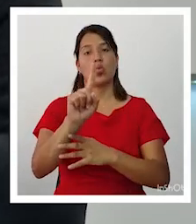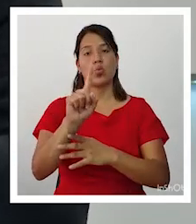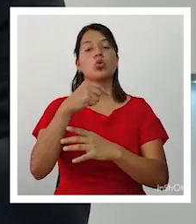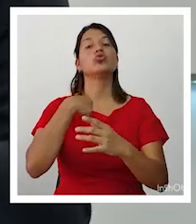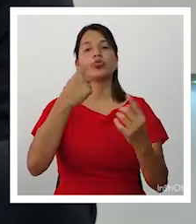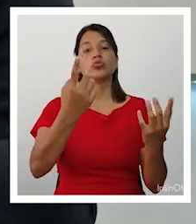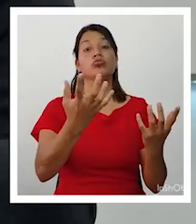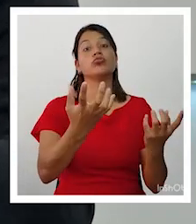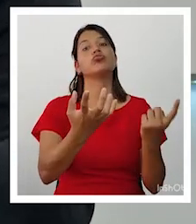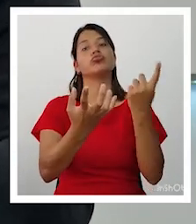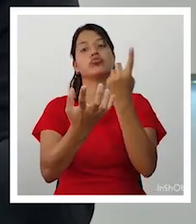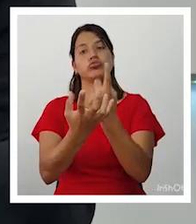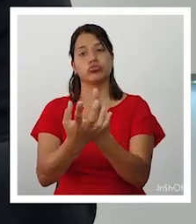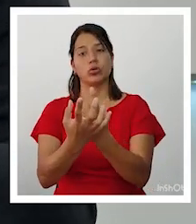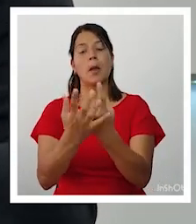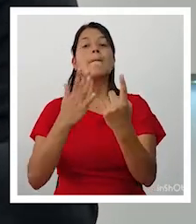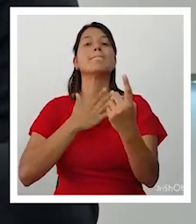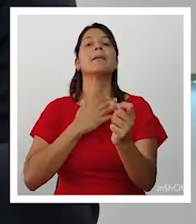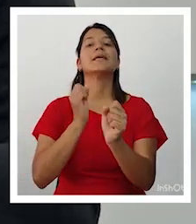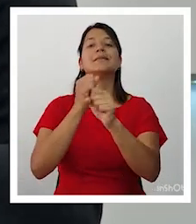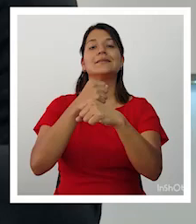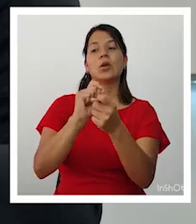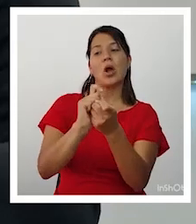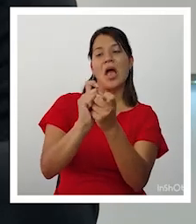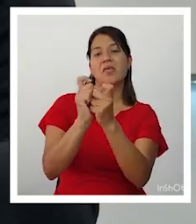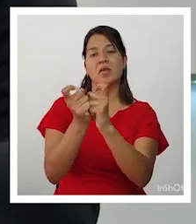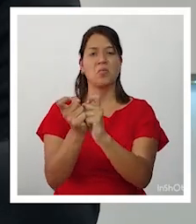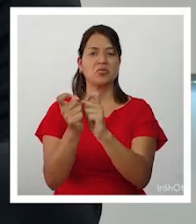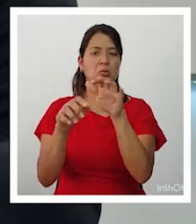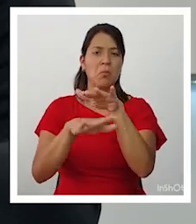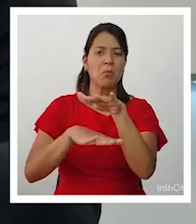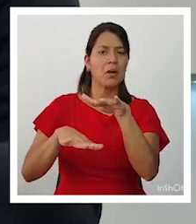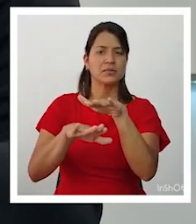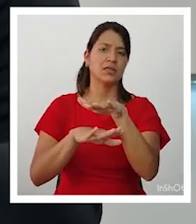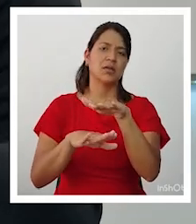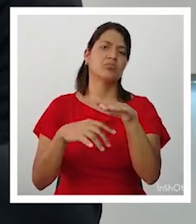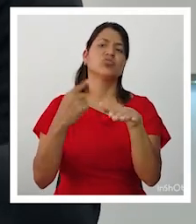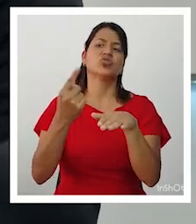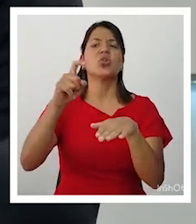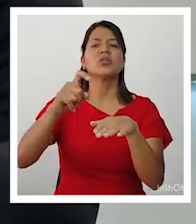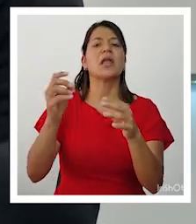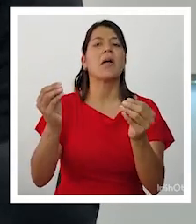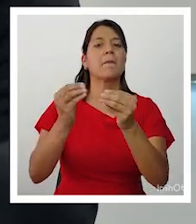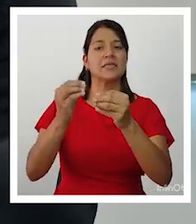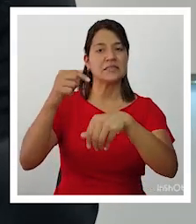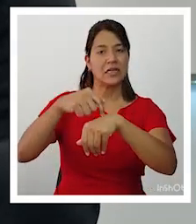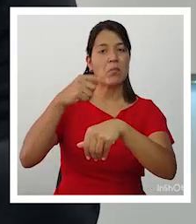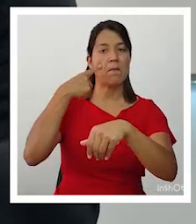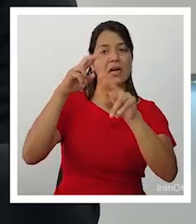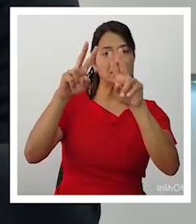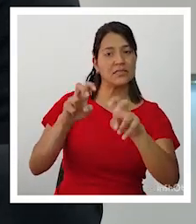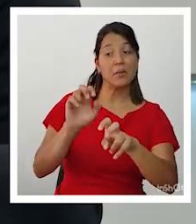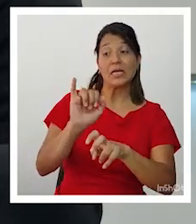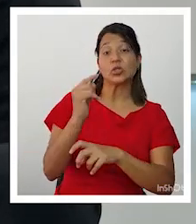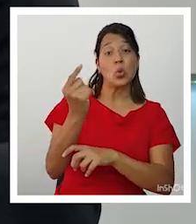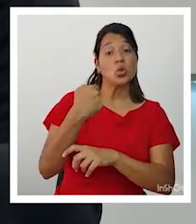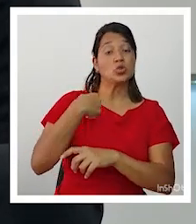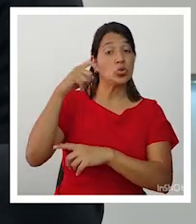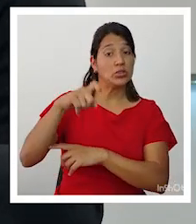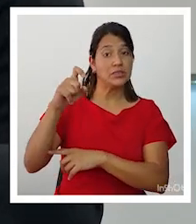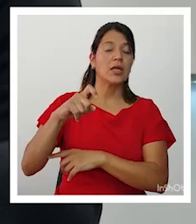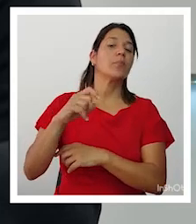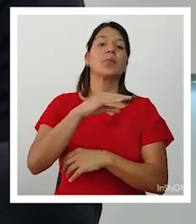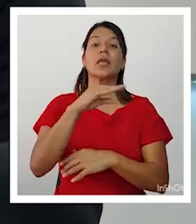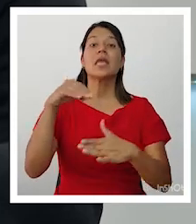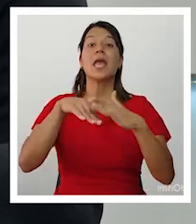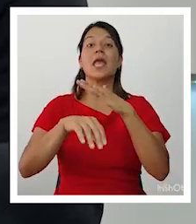significativa, que era de mucho más tiempo, que era lo que yo ocupaba y demás. Y es la hora de que en el 2006 me